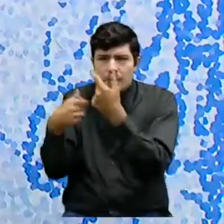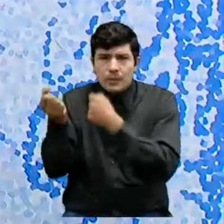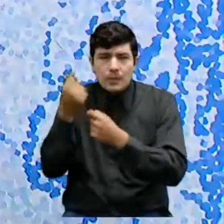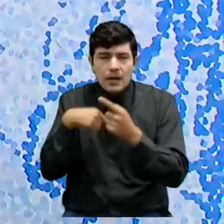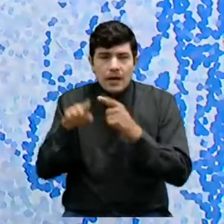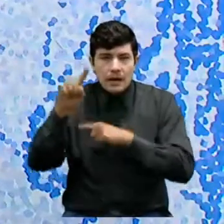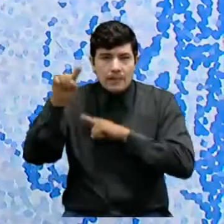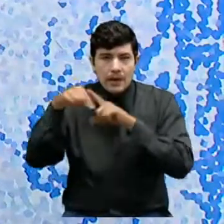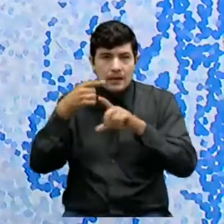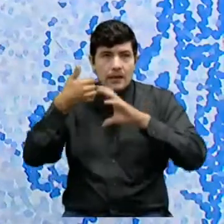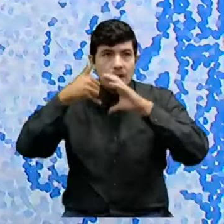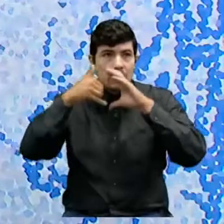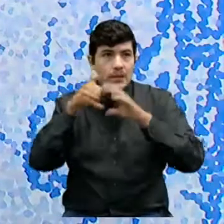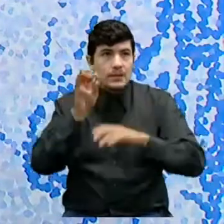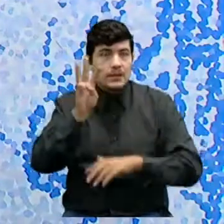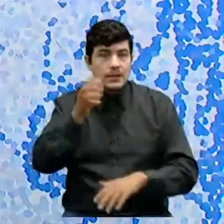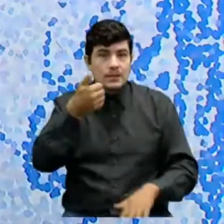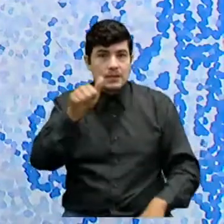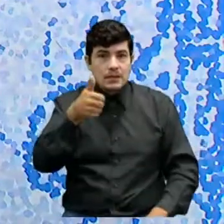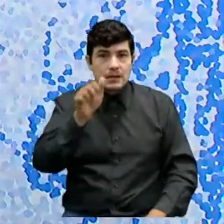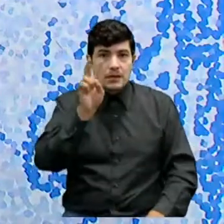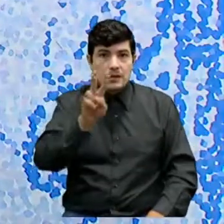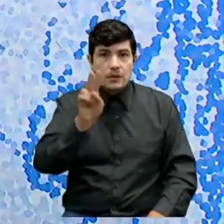través de nuestras líneas de WhatsApp